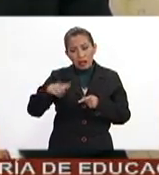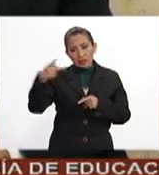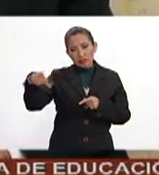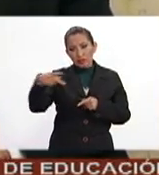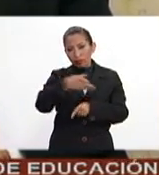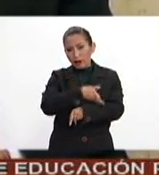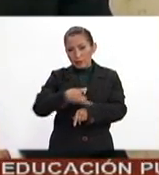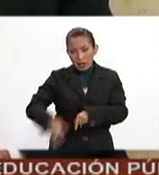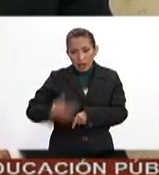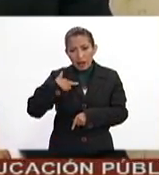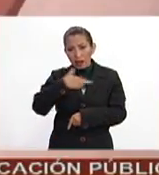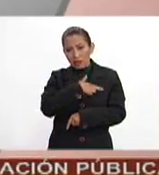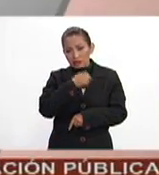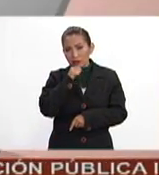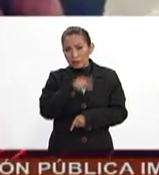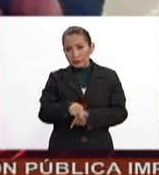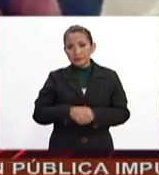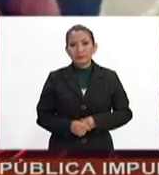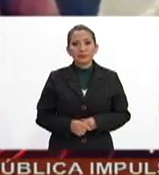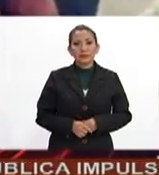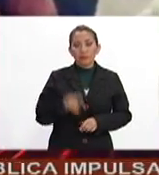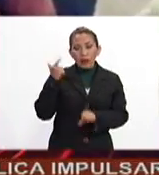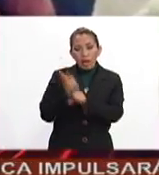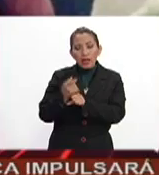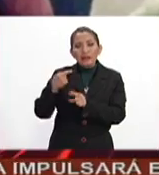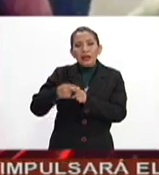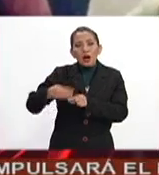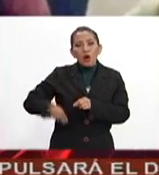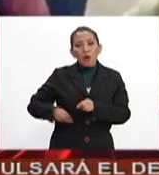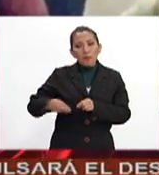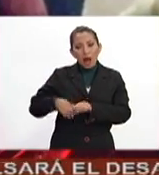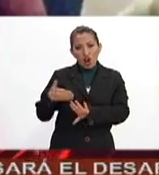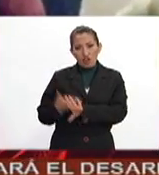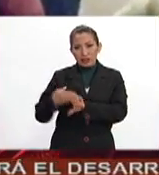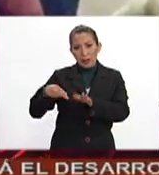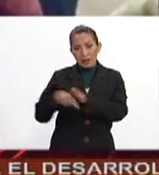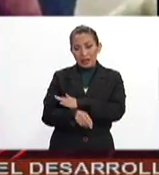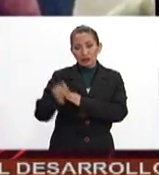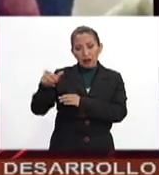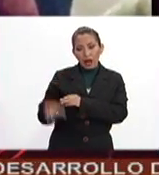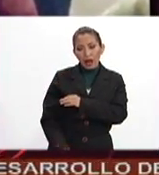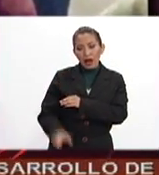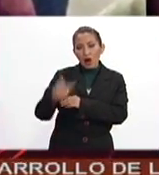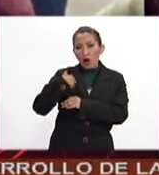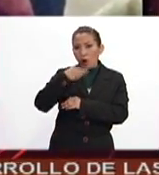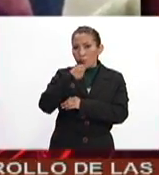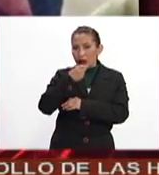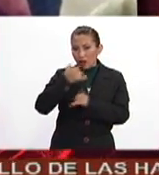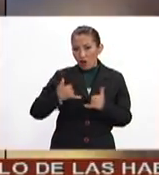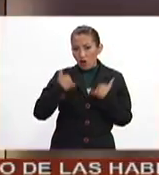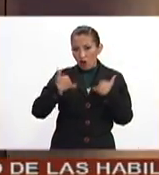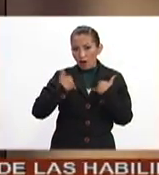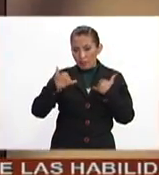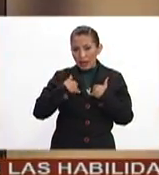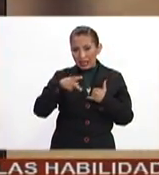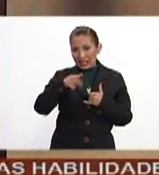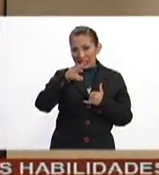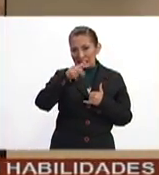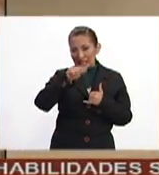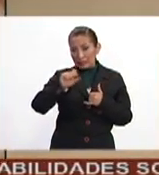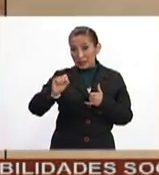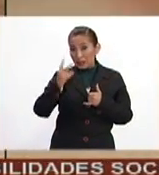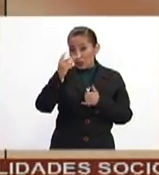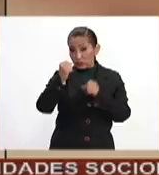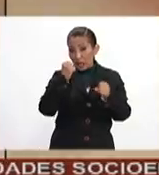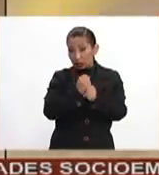de los fallecidos y heridos. Identifican al presunto agresor. Se trata de Akbarjon Yalilov, de origen kirguís de 22